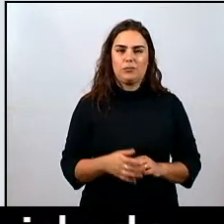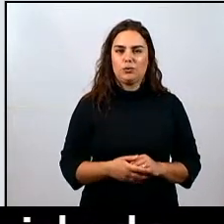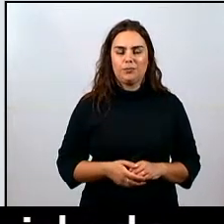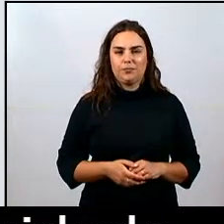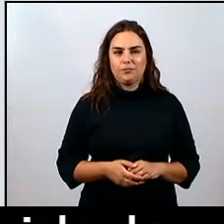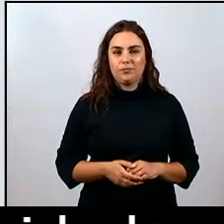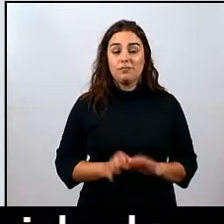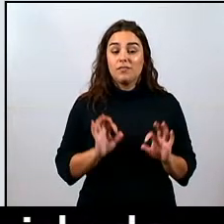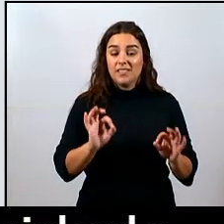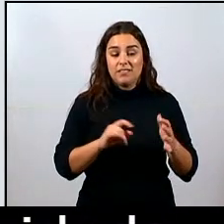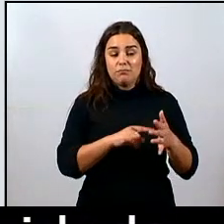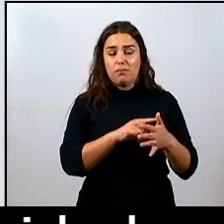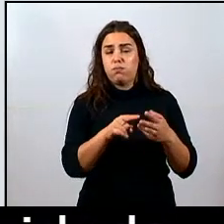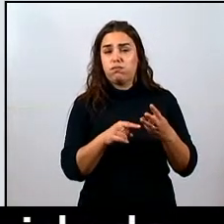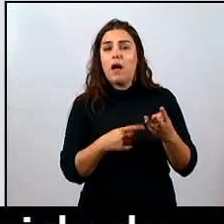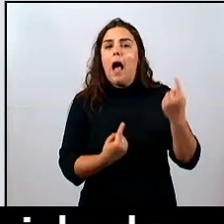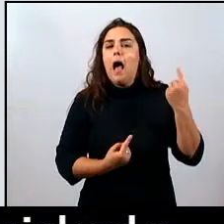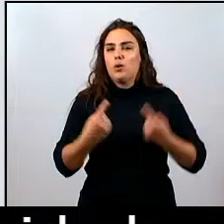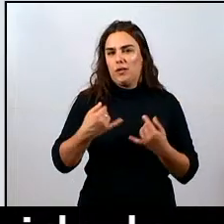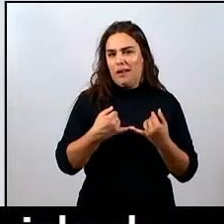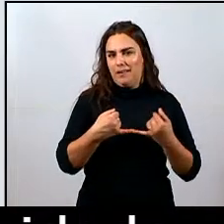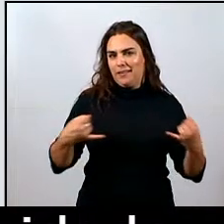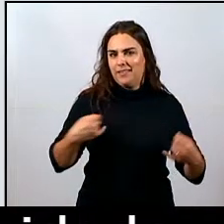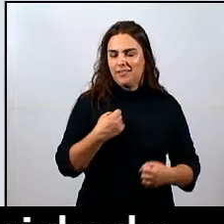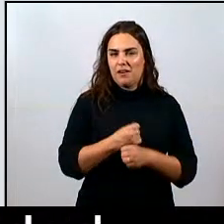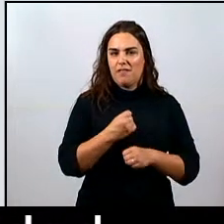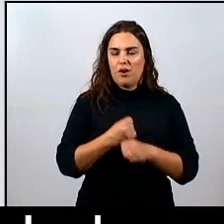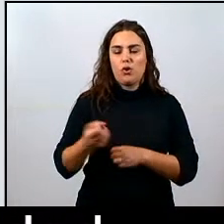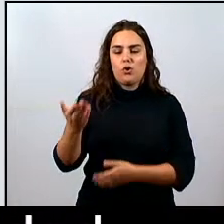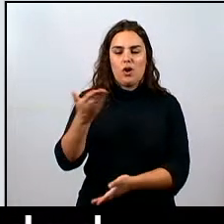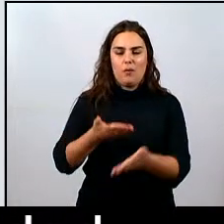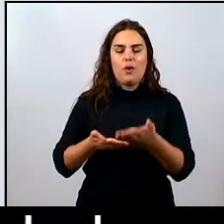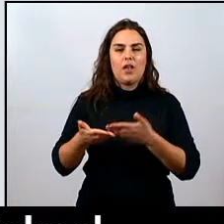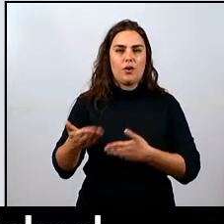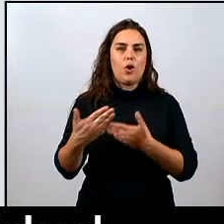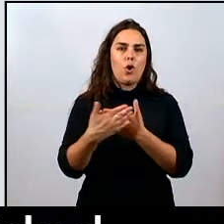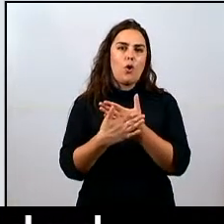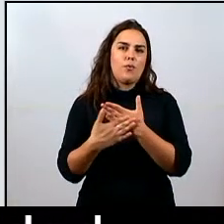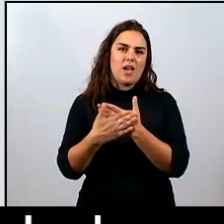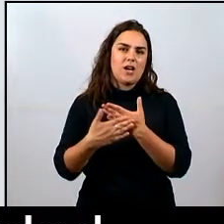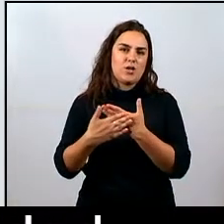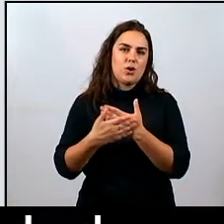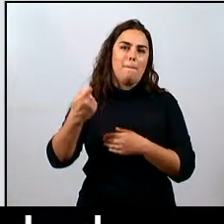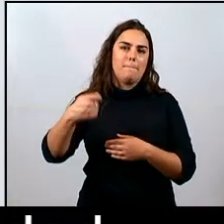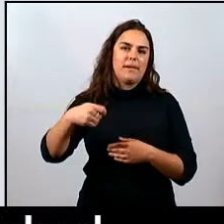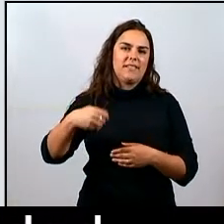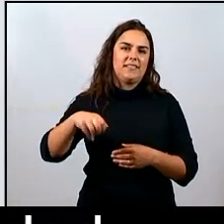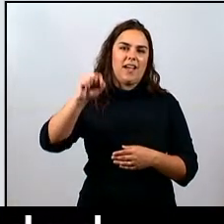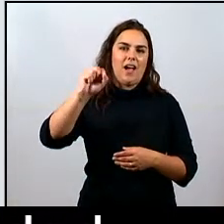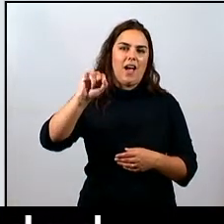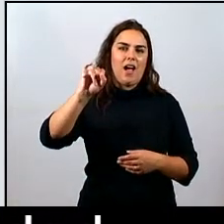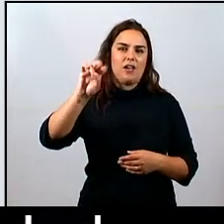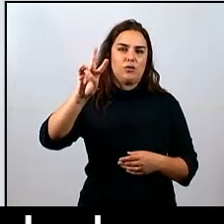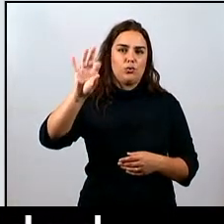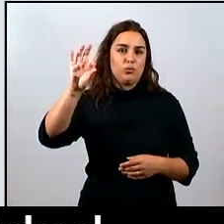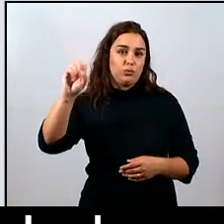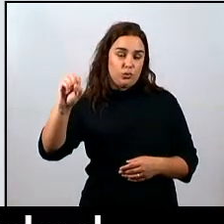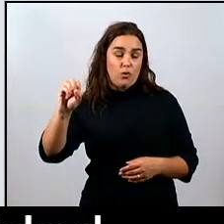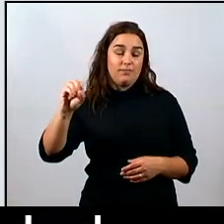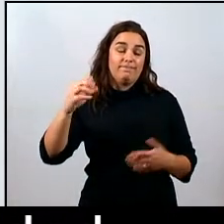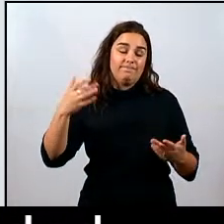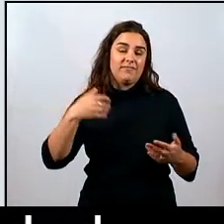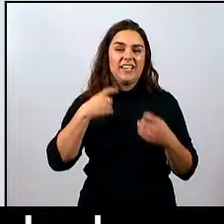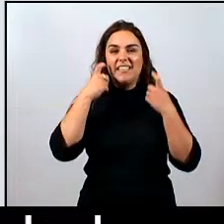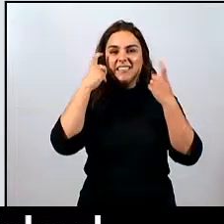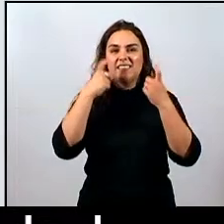Y estas son algunas de las líneas de trabajo en colaboración con el Gobierno de la presidenta Díaz Ayuso, que lo que pretendemos